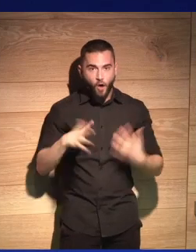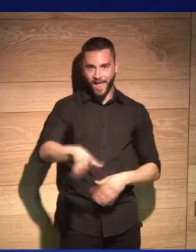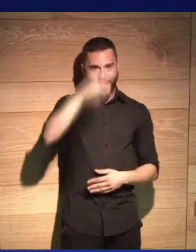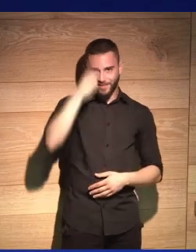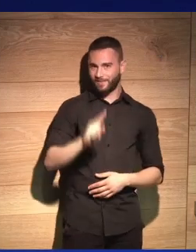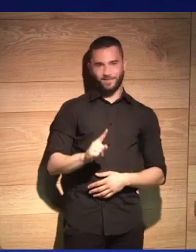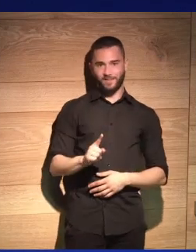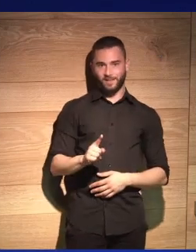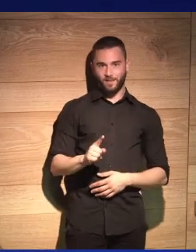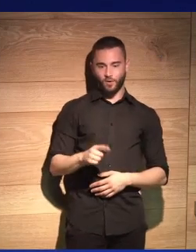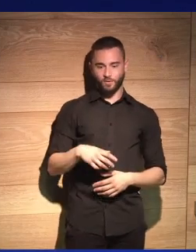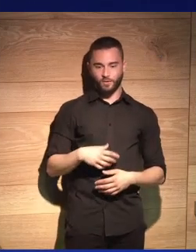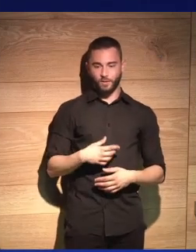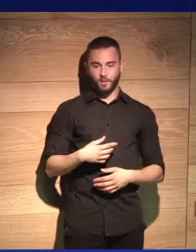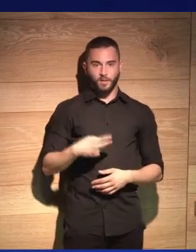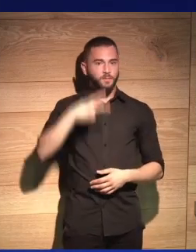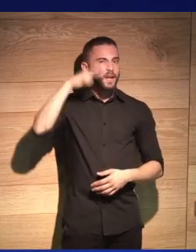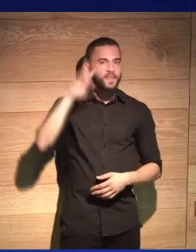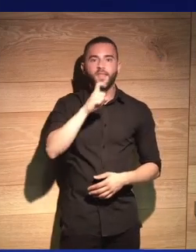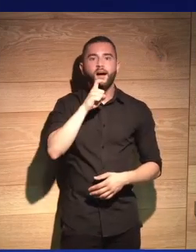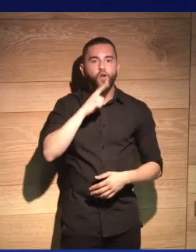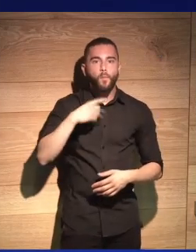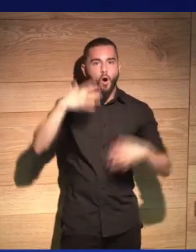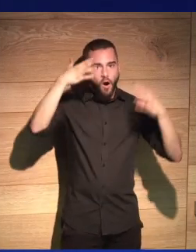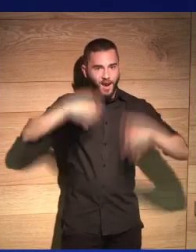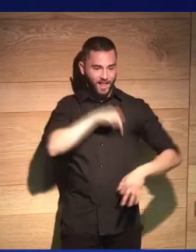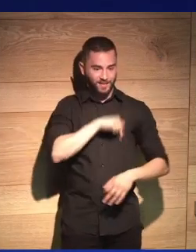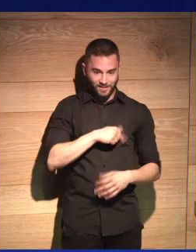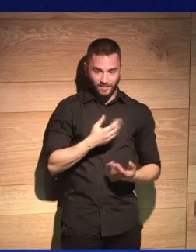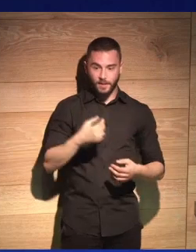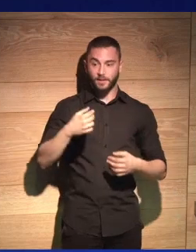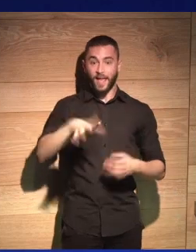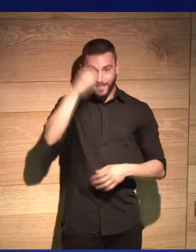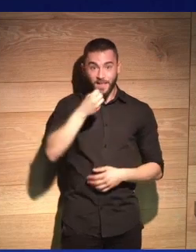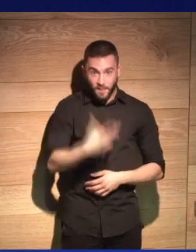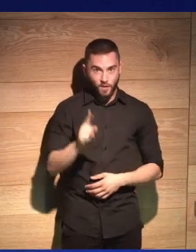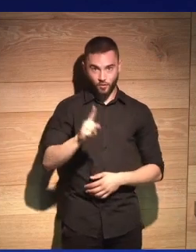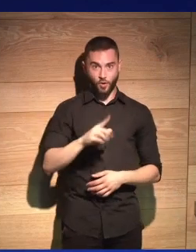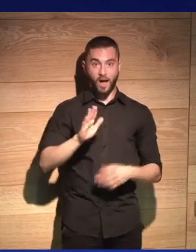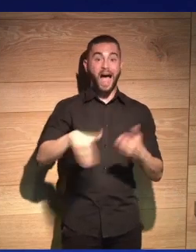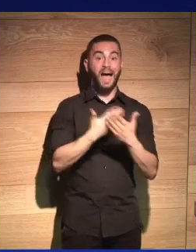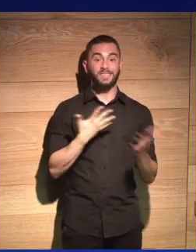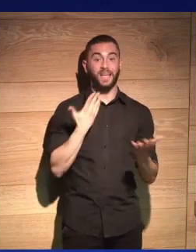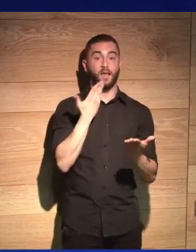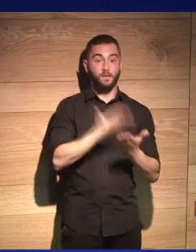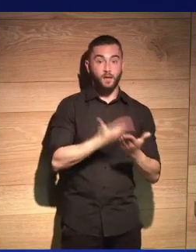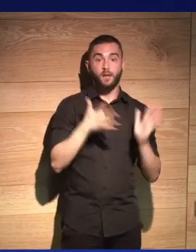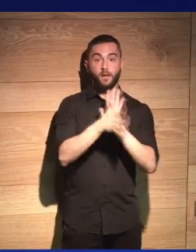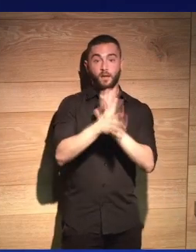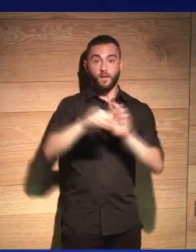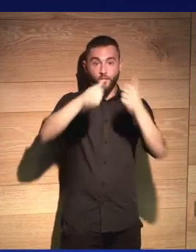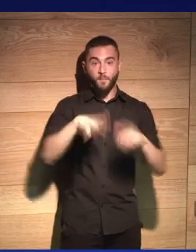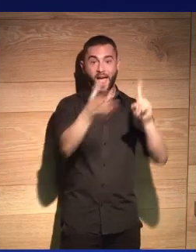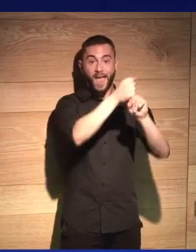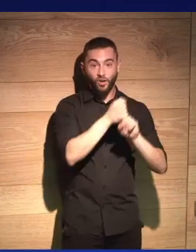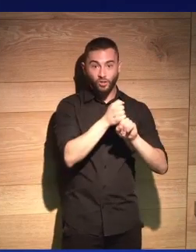experimentamos realmente. Y hasta que encontremos una forma de documentarlos, no los entenderemos. Le digo